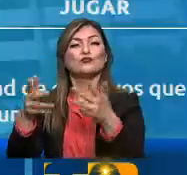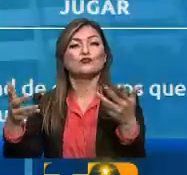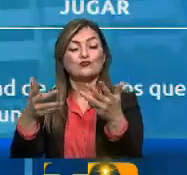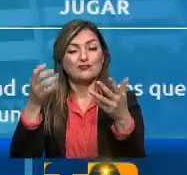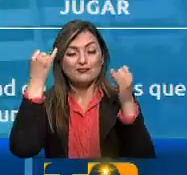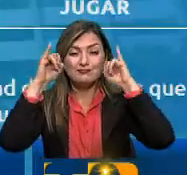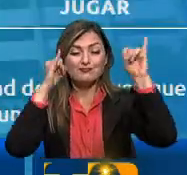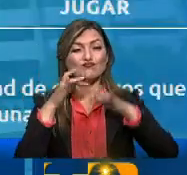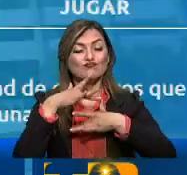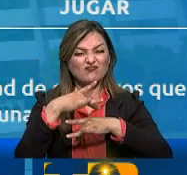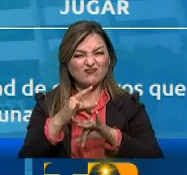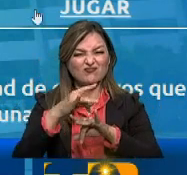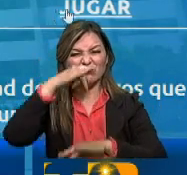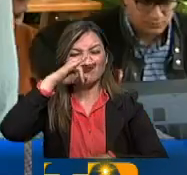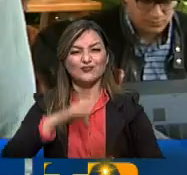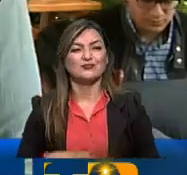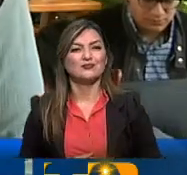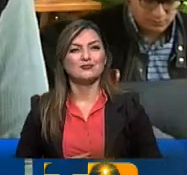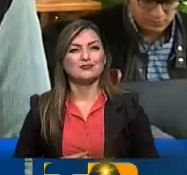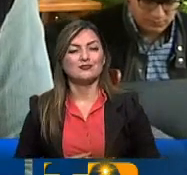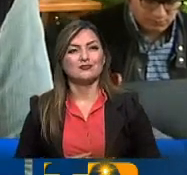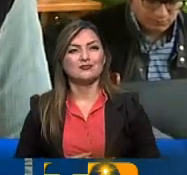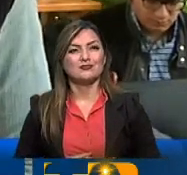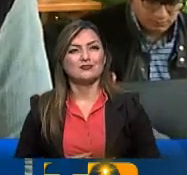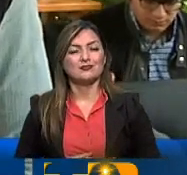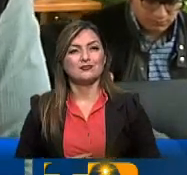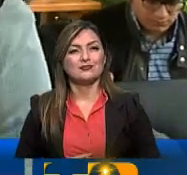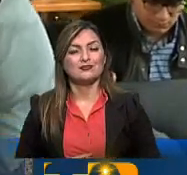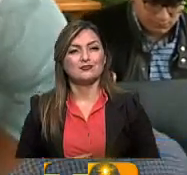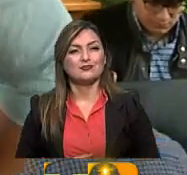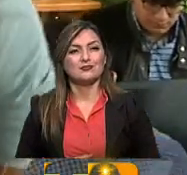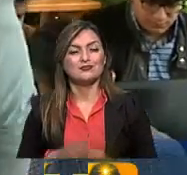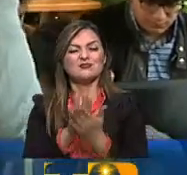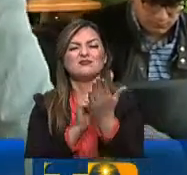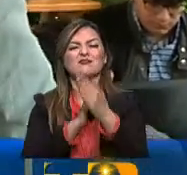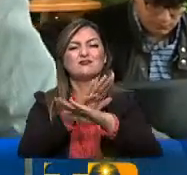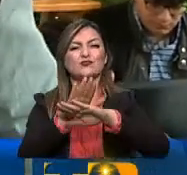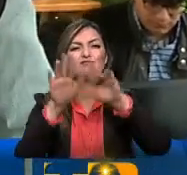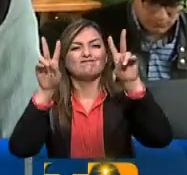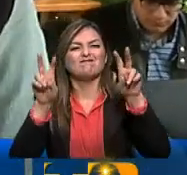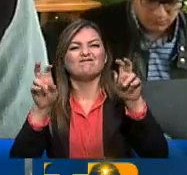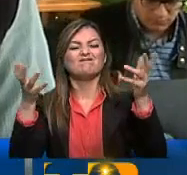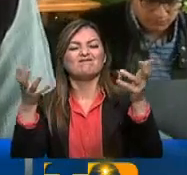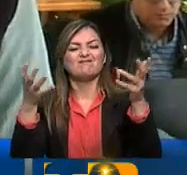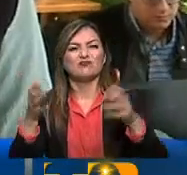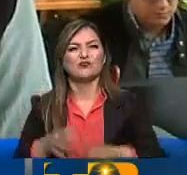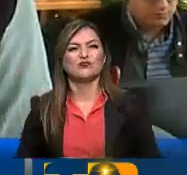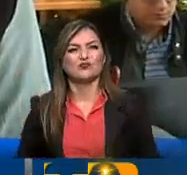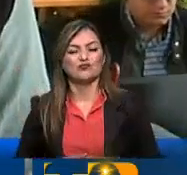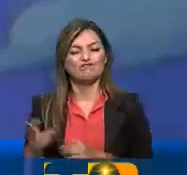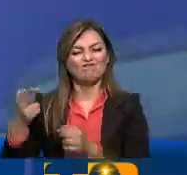en las ideas y gustos de estos pequeños este proyecto es bueno fue parte de un game jam